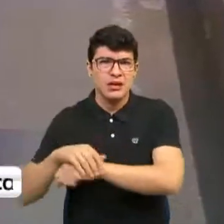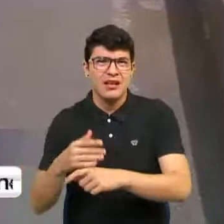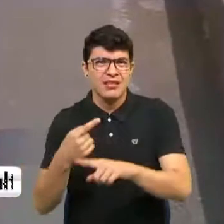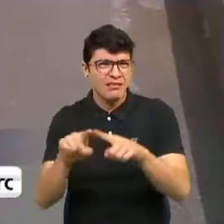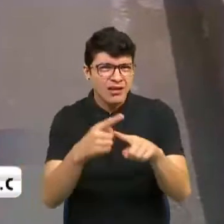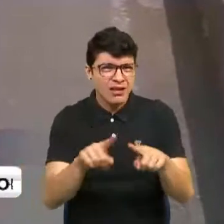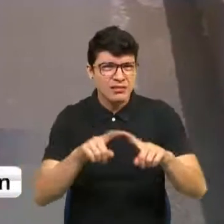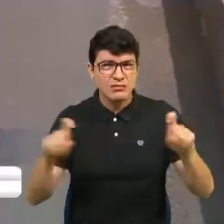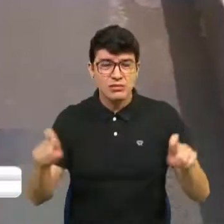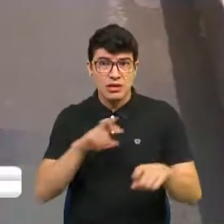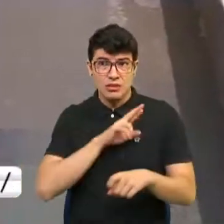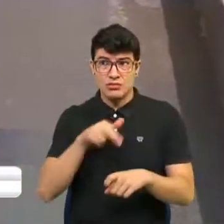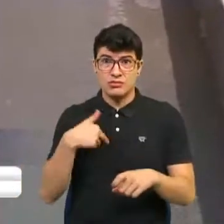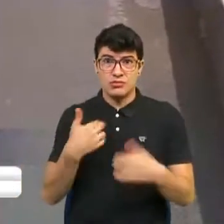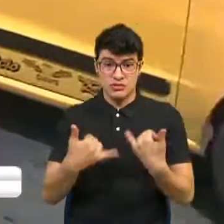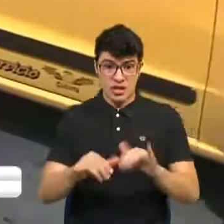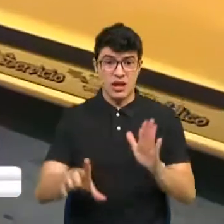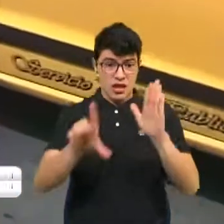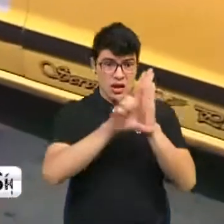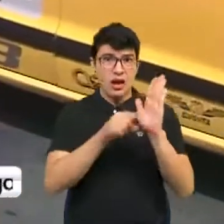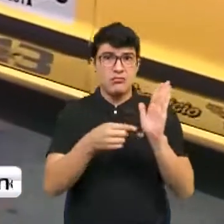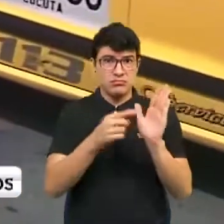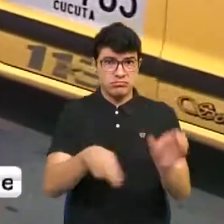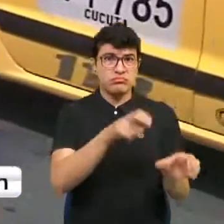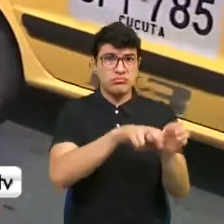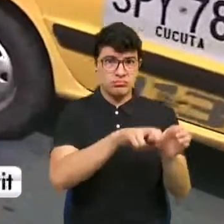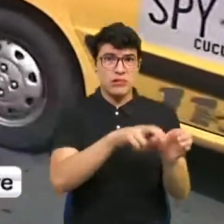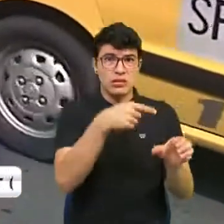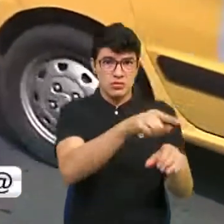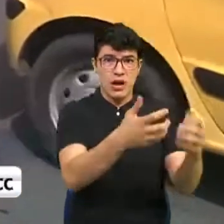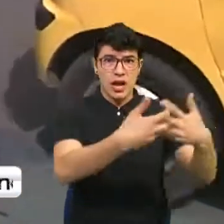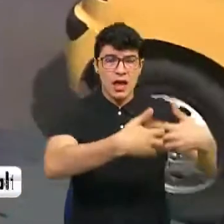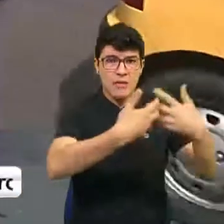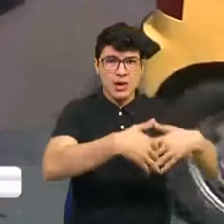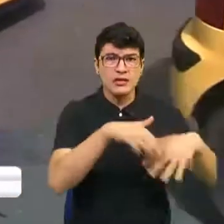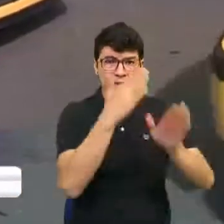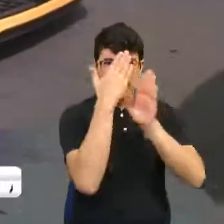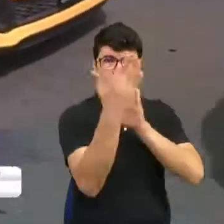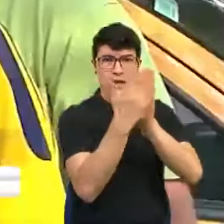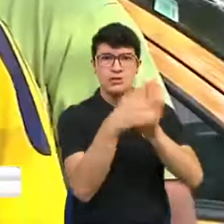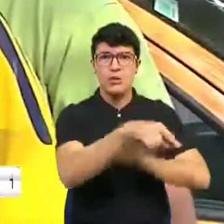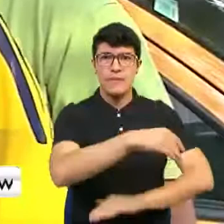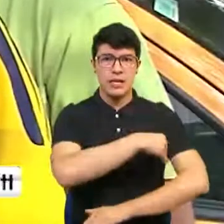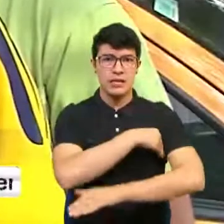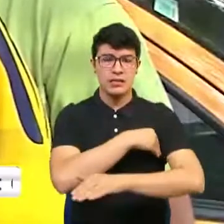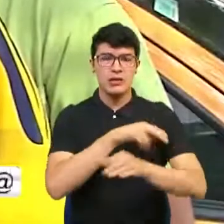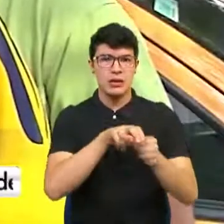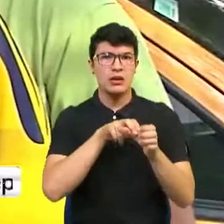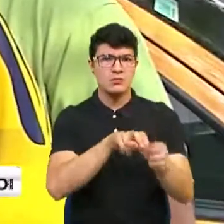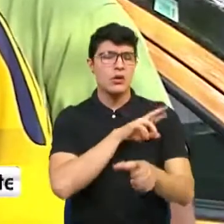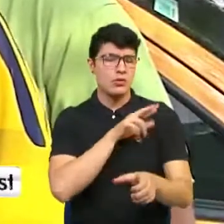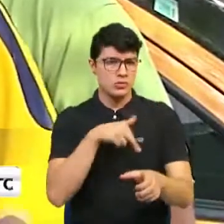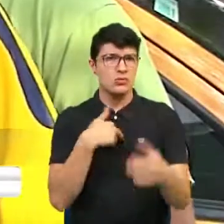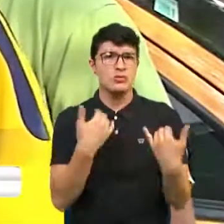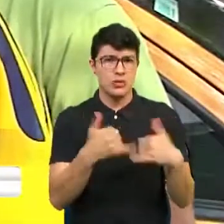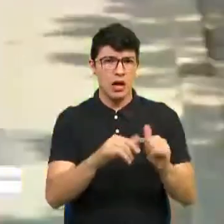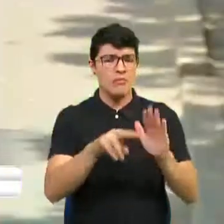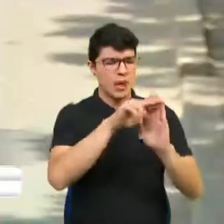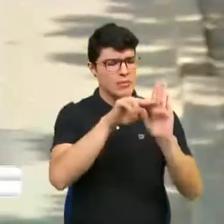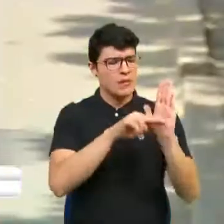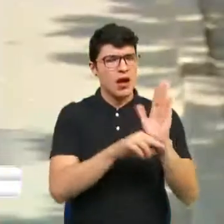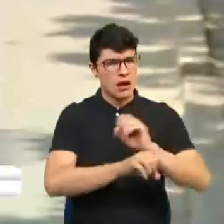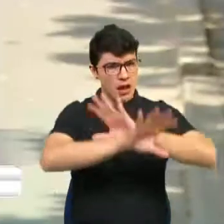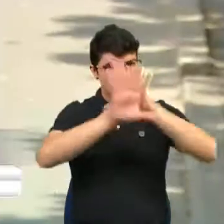Entonces, mientras que nosotros estamos legalmente constituidos y afiliados a una empresa ante el Ministerio de Transporte, pues tenemos todas las reglas